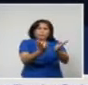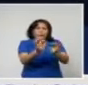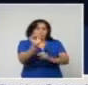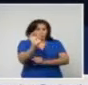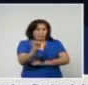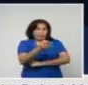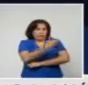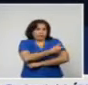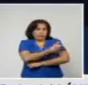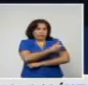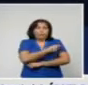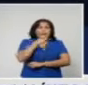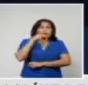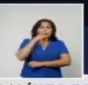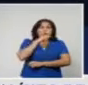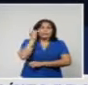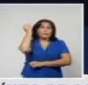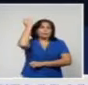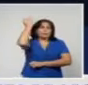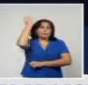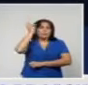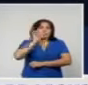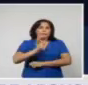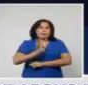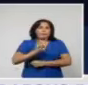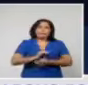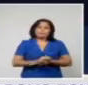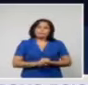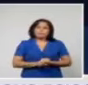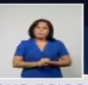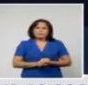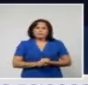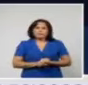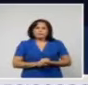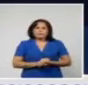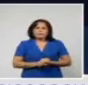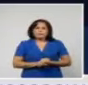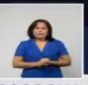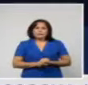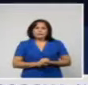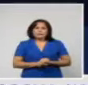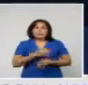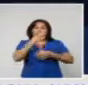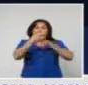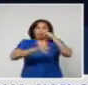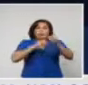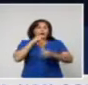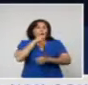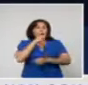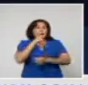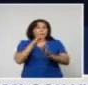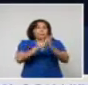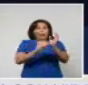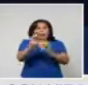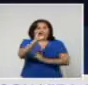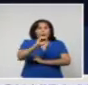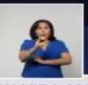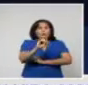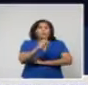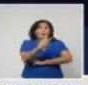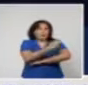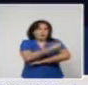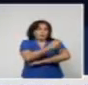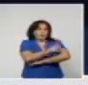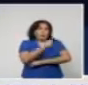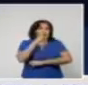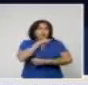vacuna de Rusia, que plantean que ya en octubre se la van a aplicar masivamente,